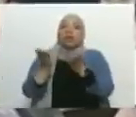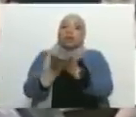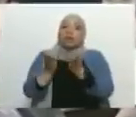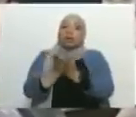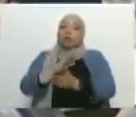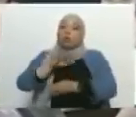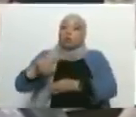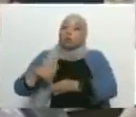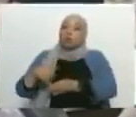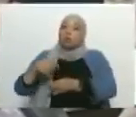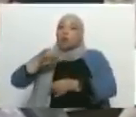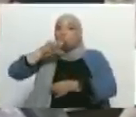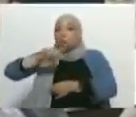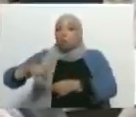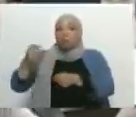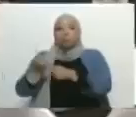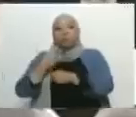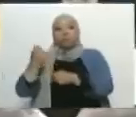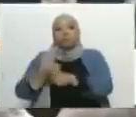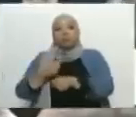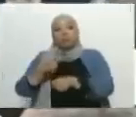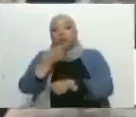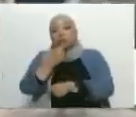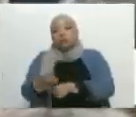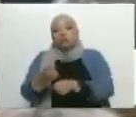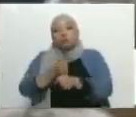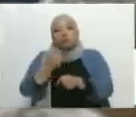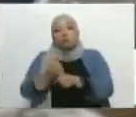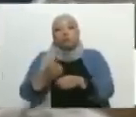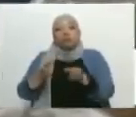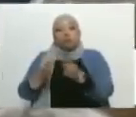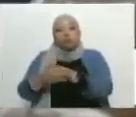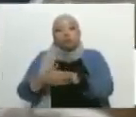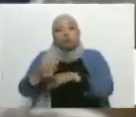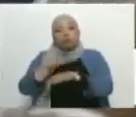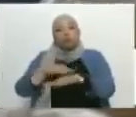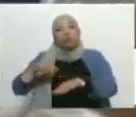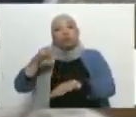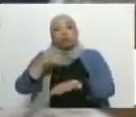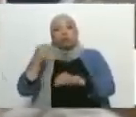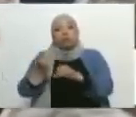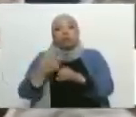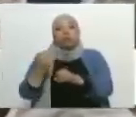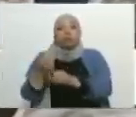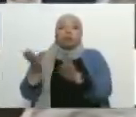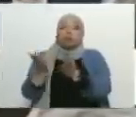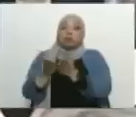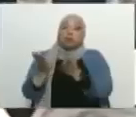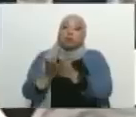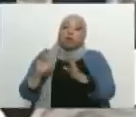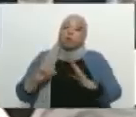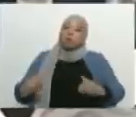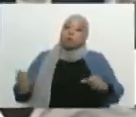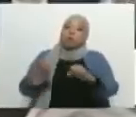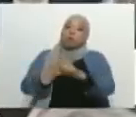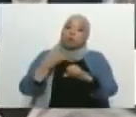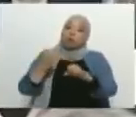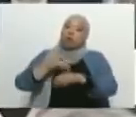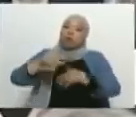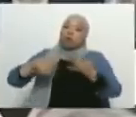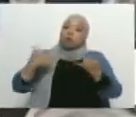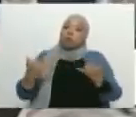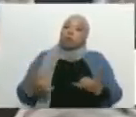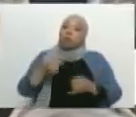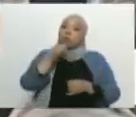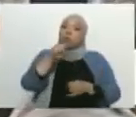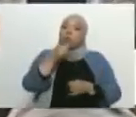odio de género, un odio sencillamente que esconde misoginia, clasismo, y finalmente detrás de usted lo